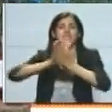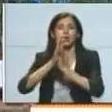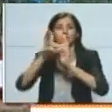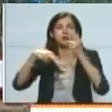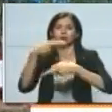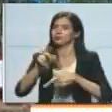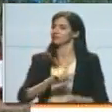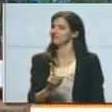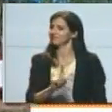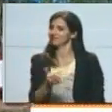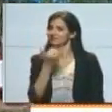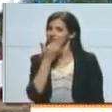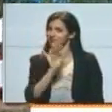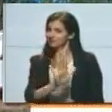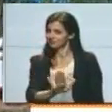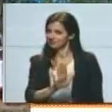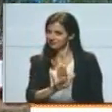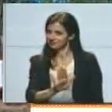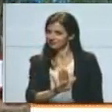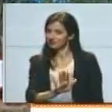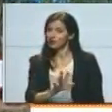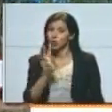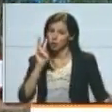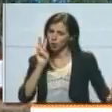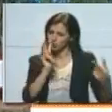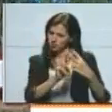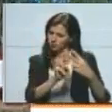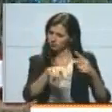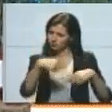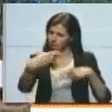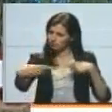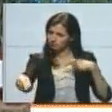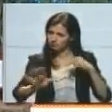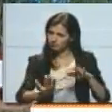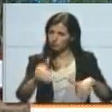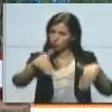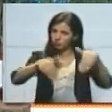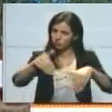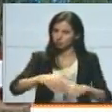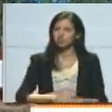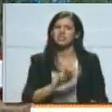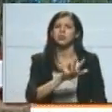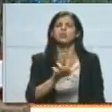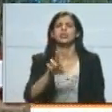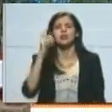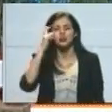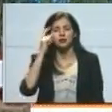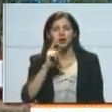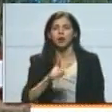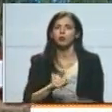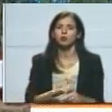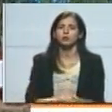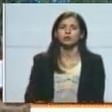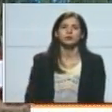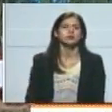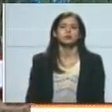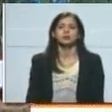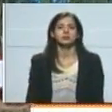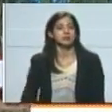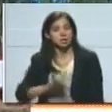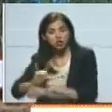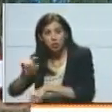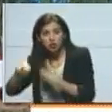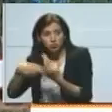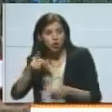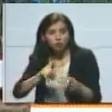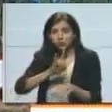nos vemos en 53 días, mis reyes, ¿oyeron? Aquellos que traicionaron y aquellas que traicionaron en estos días, en